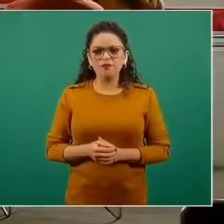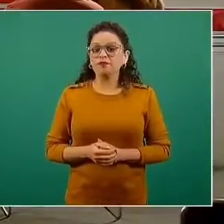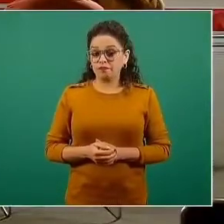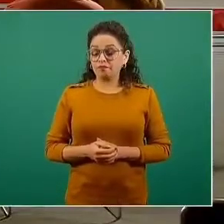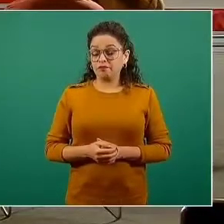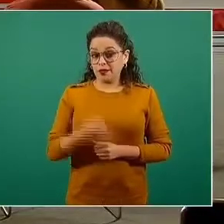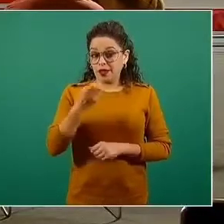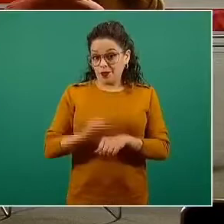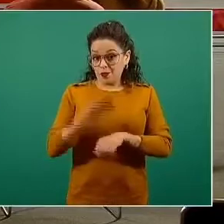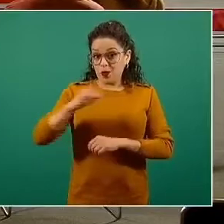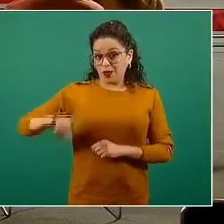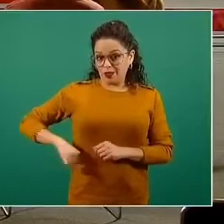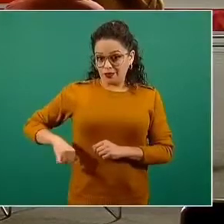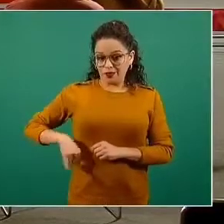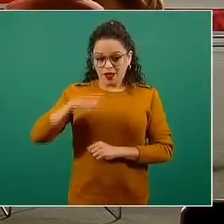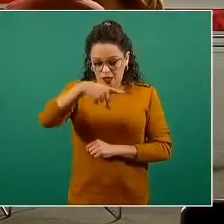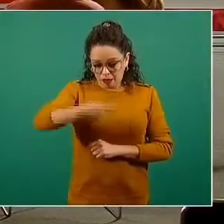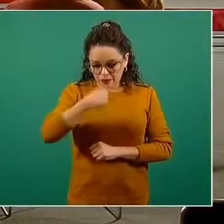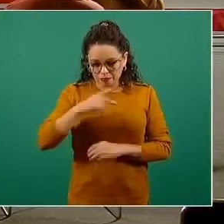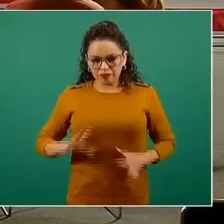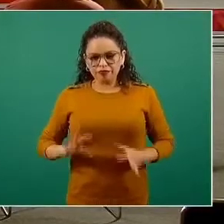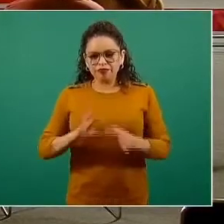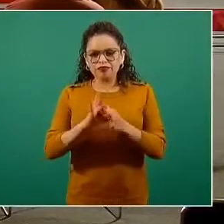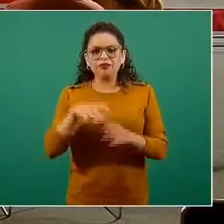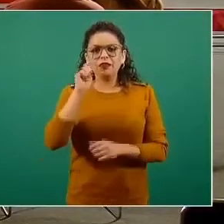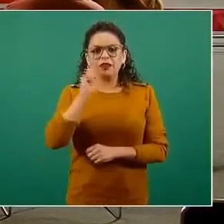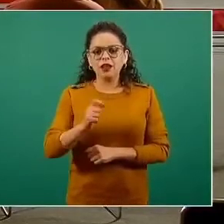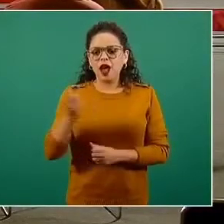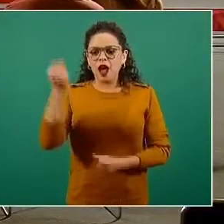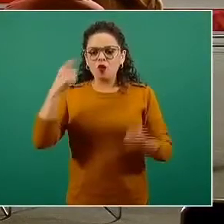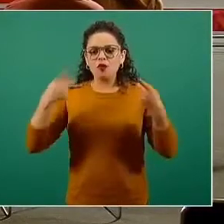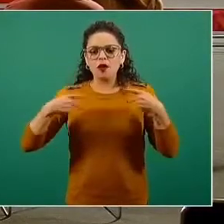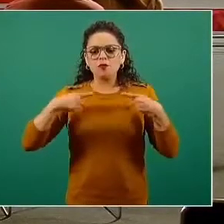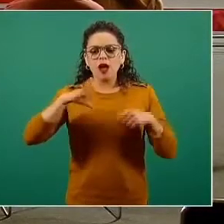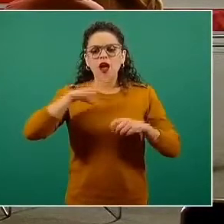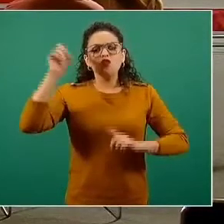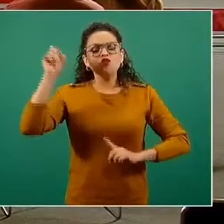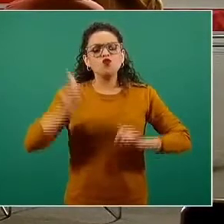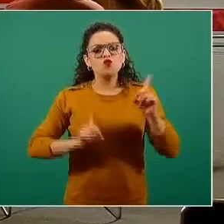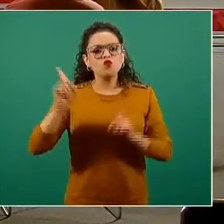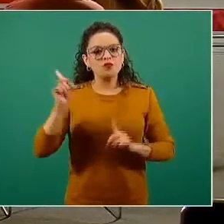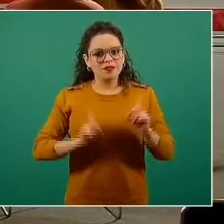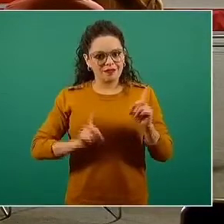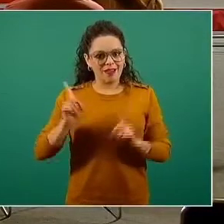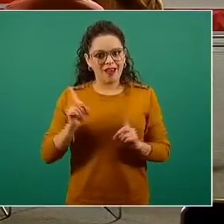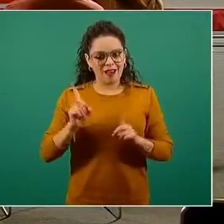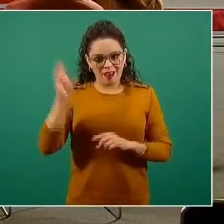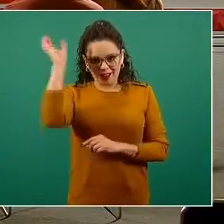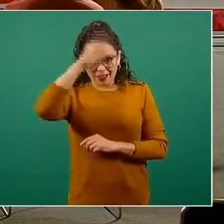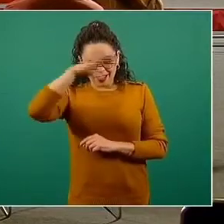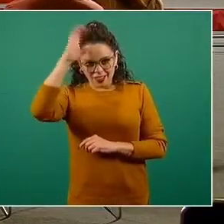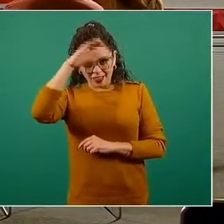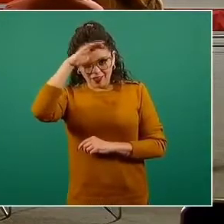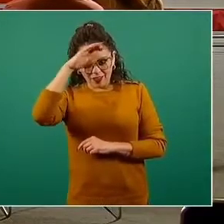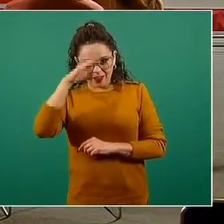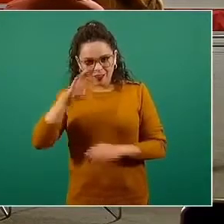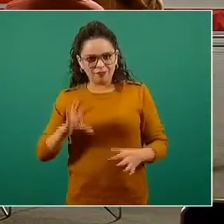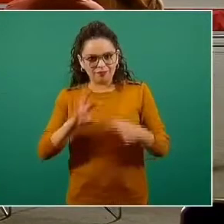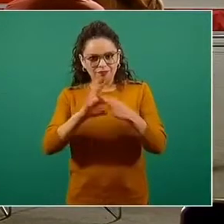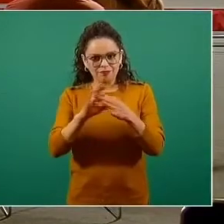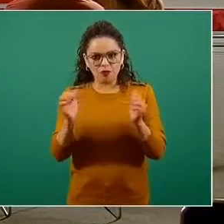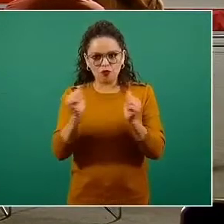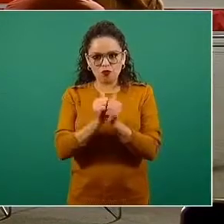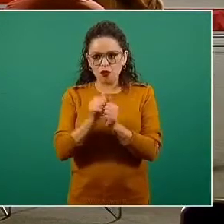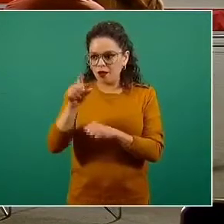interesante. Seguramente su pregunta se relaciona con una inquietud que algunas personas científicas, algunas de ellas relacionadas con la